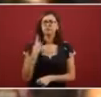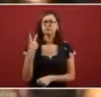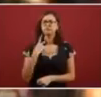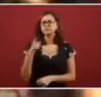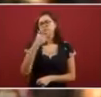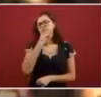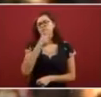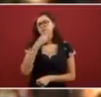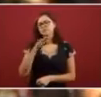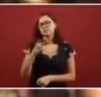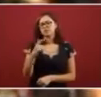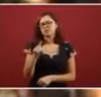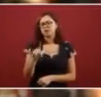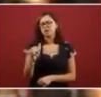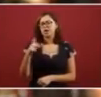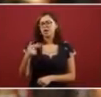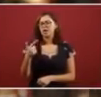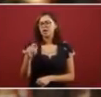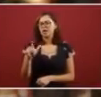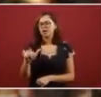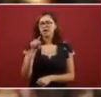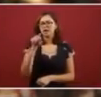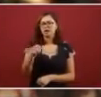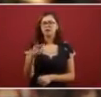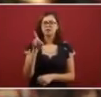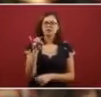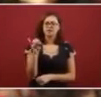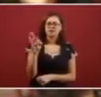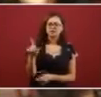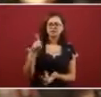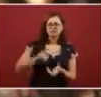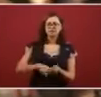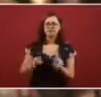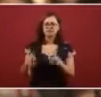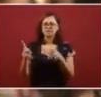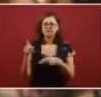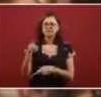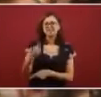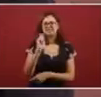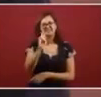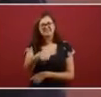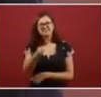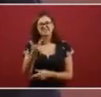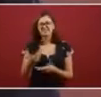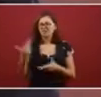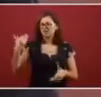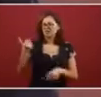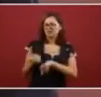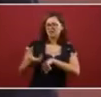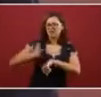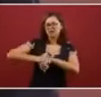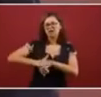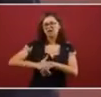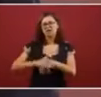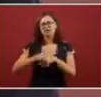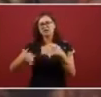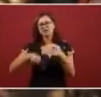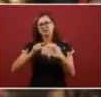Barbosa, sobre la venta de niños en un DIF en las administraciones pasadas, ¿qué sabe al respecto, presidente?